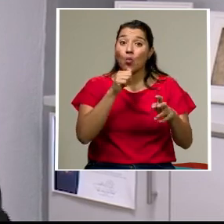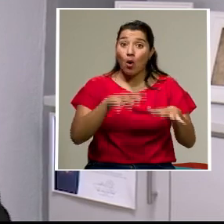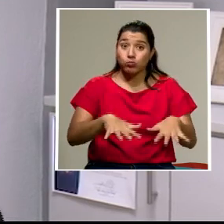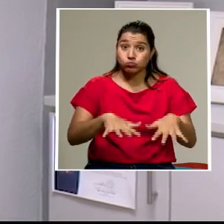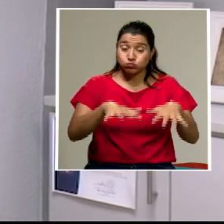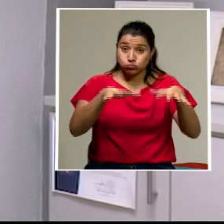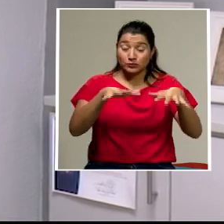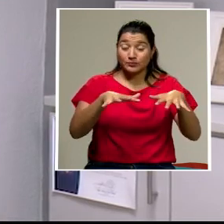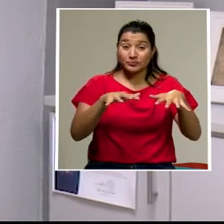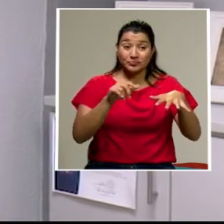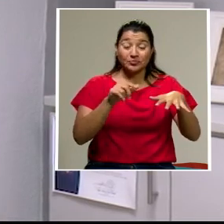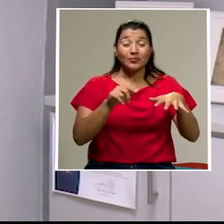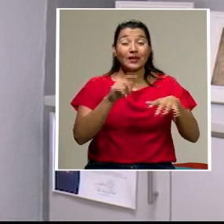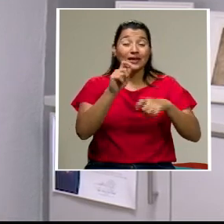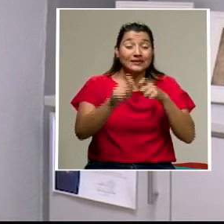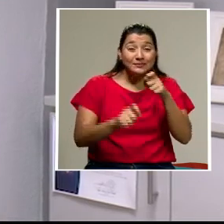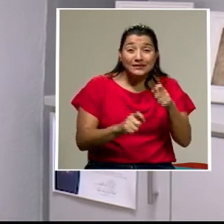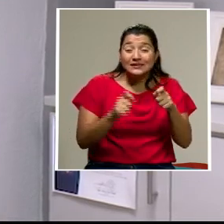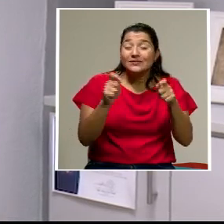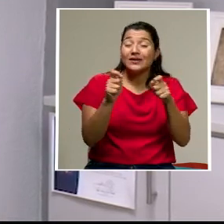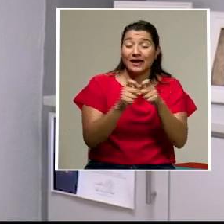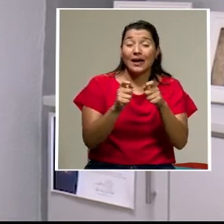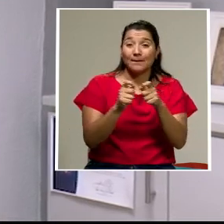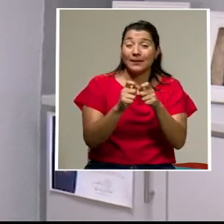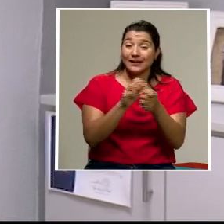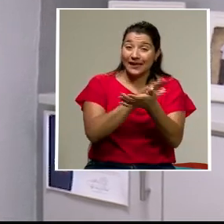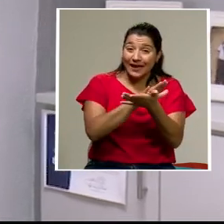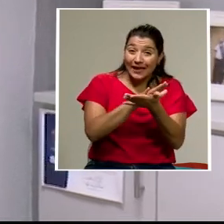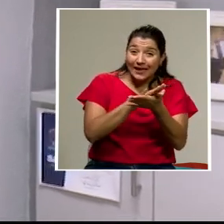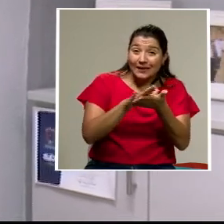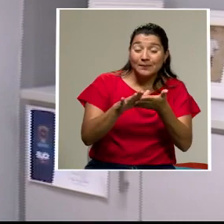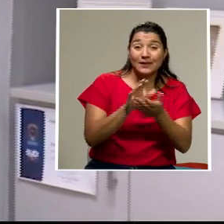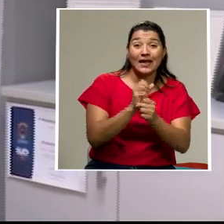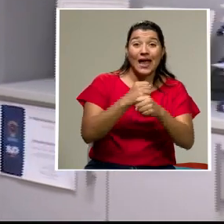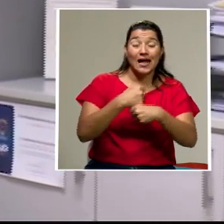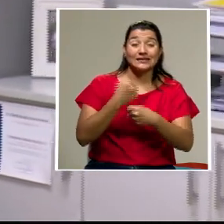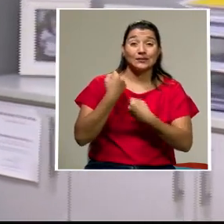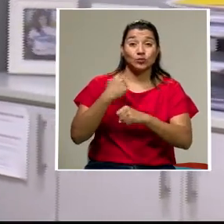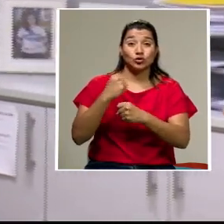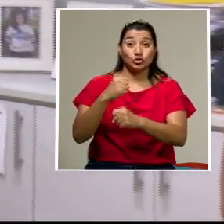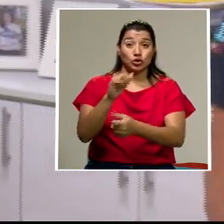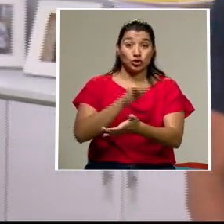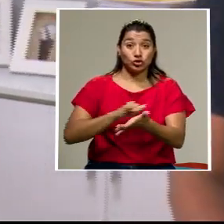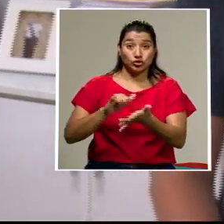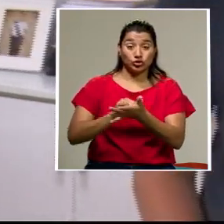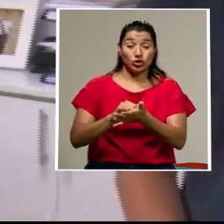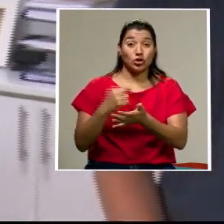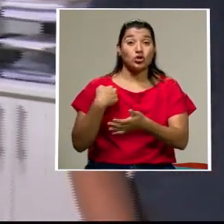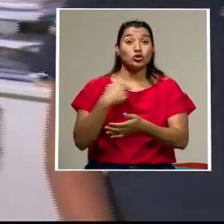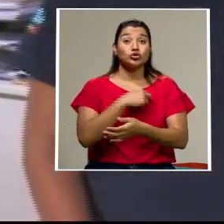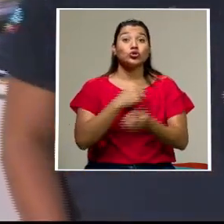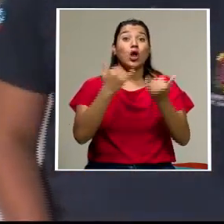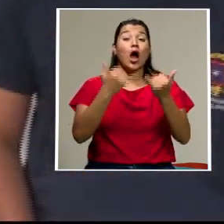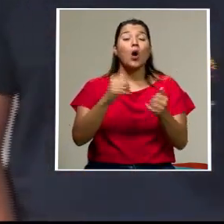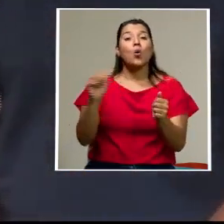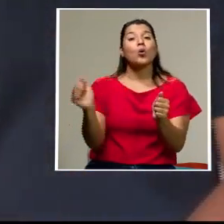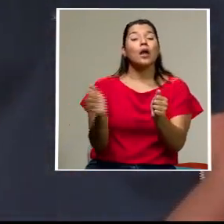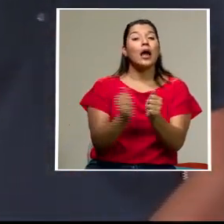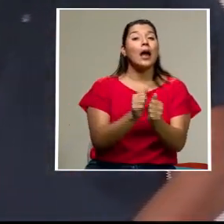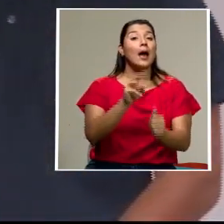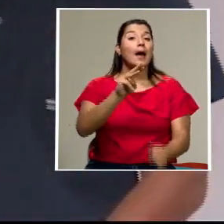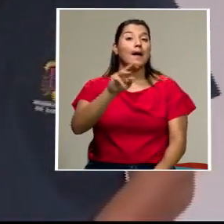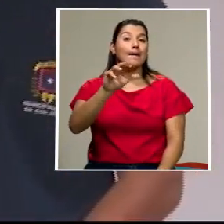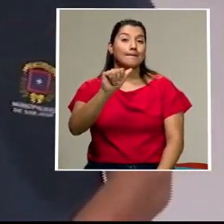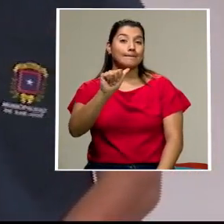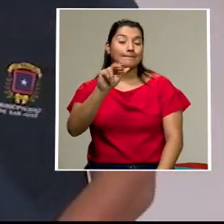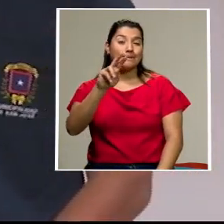este caso específicamente de la limpieza que realiza la Municipalidad de San José, nos encontramos con Manuel Ordeñana, quien es jefe de la